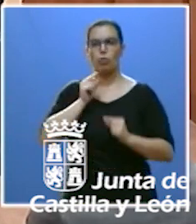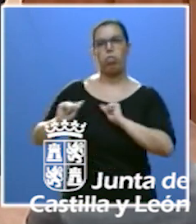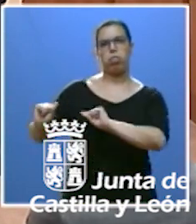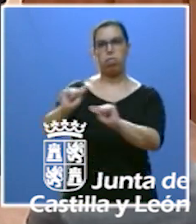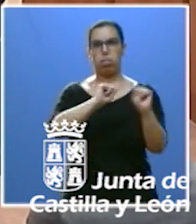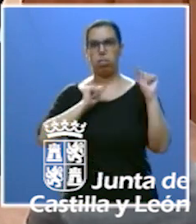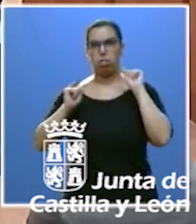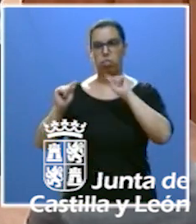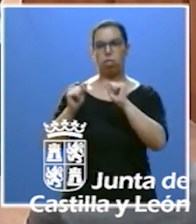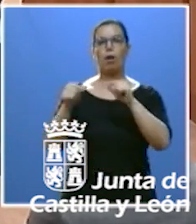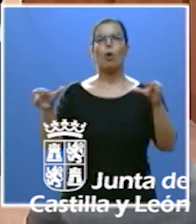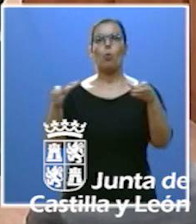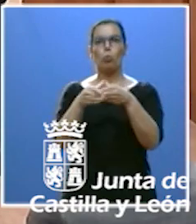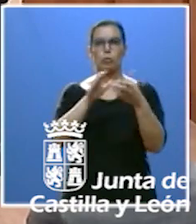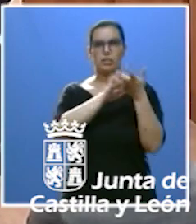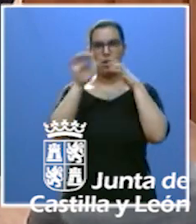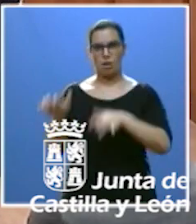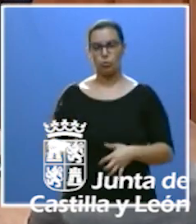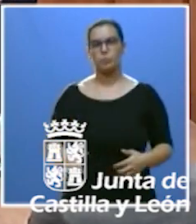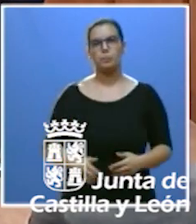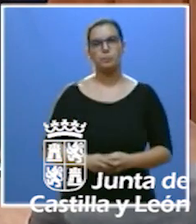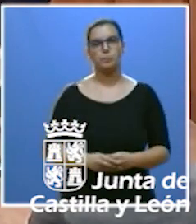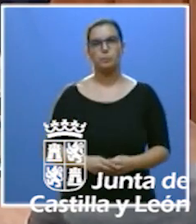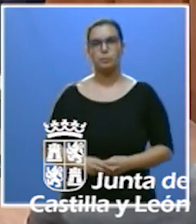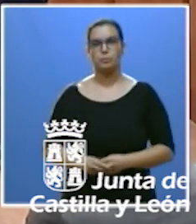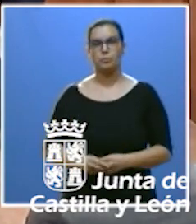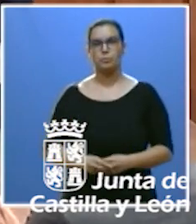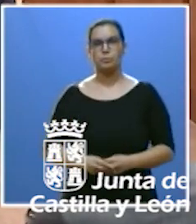deliberaciones de la Junta de Castilla y León.